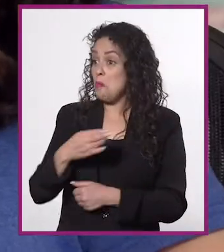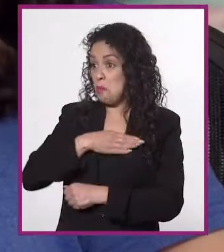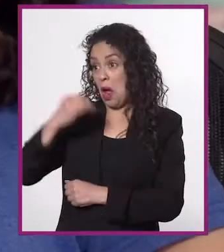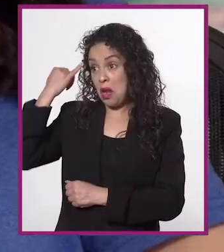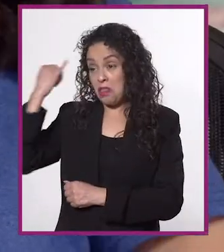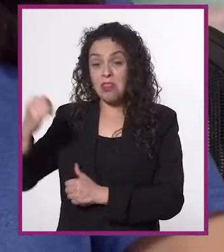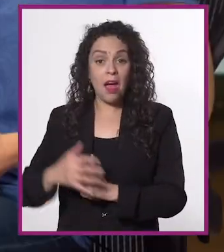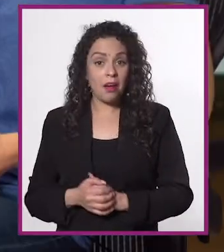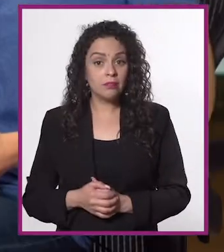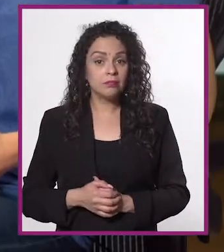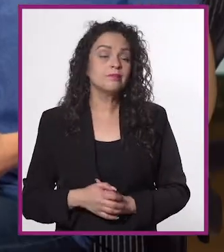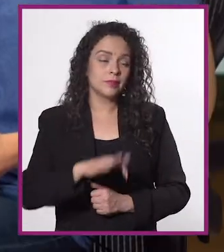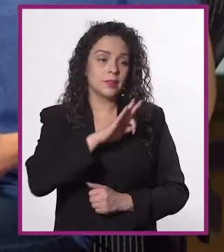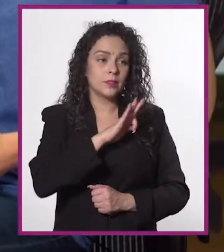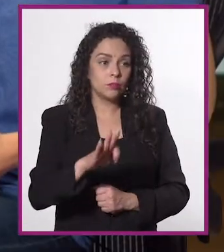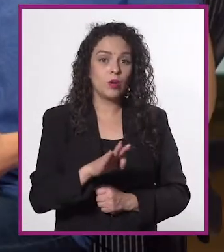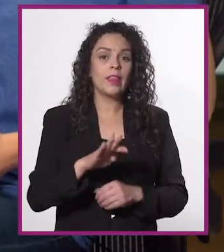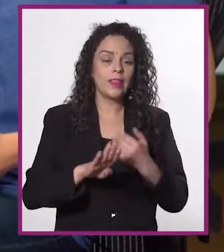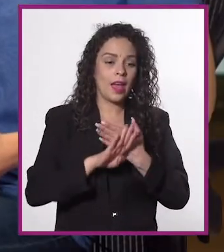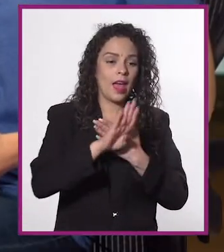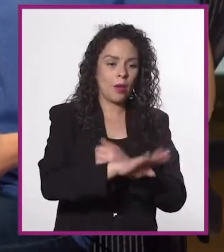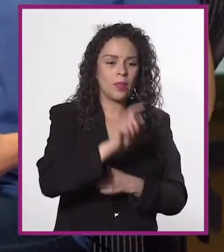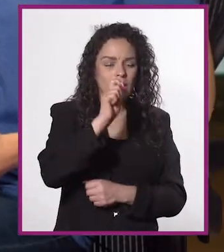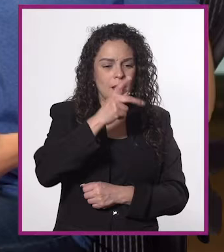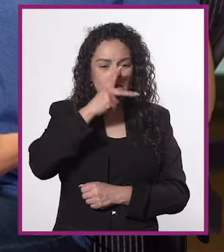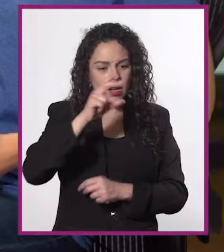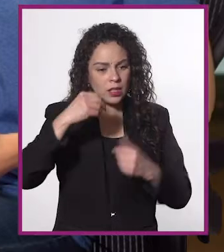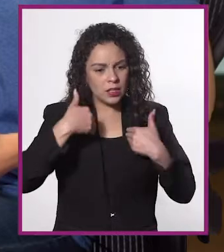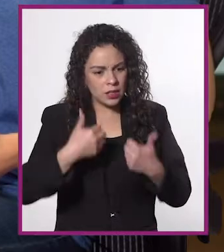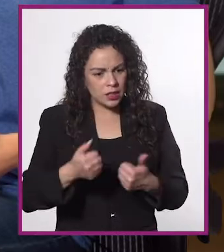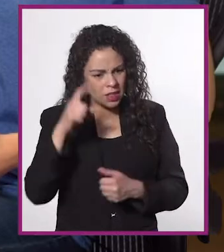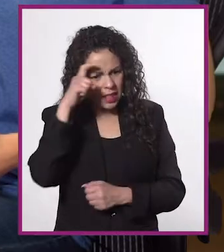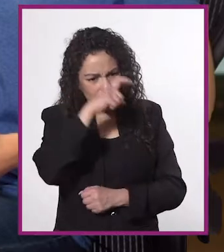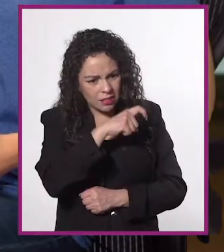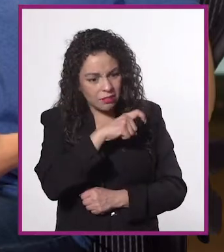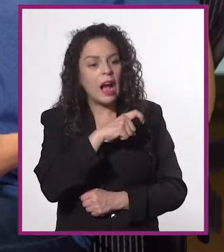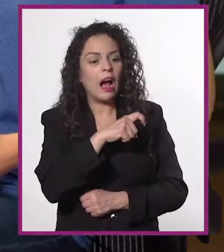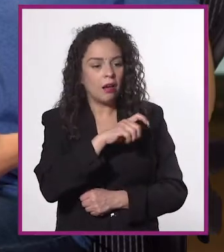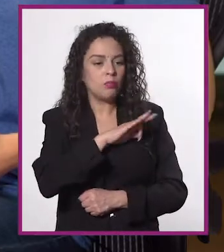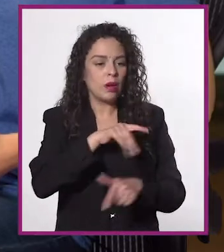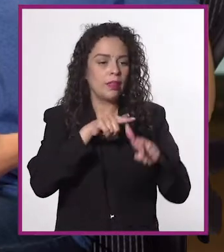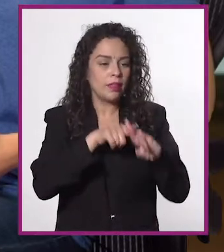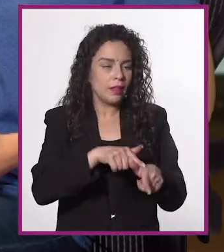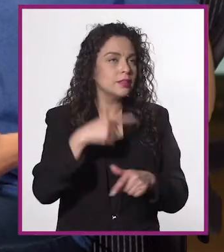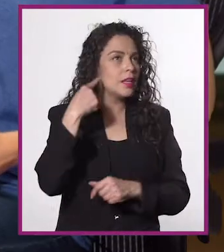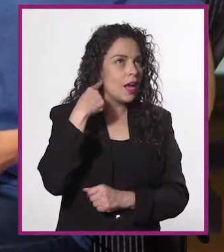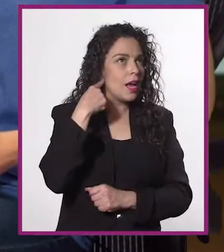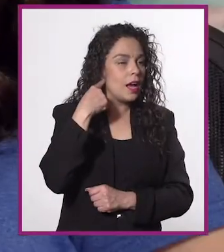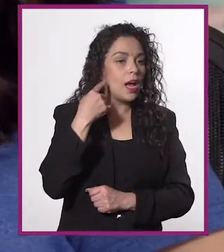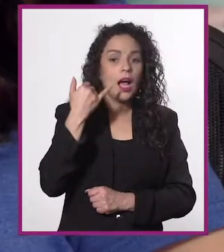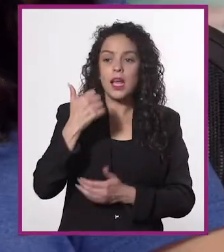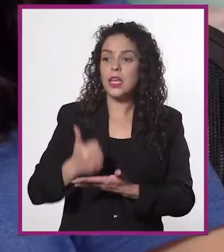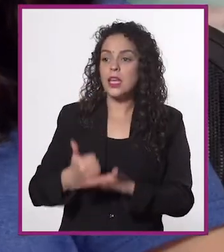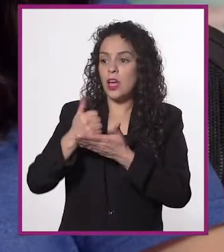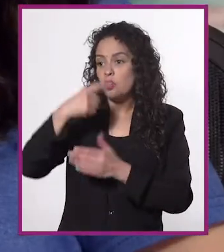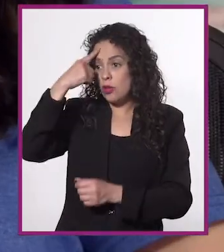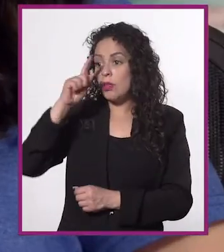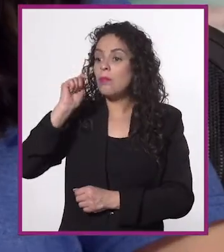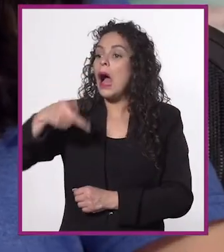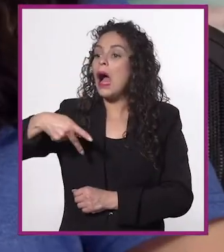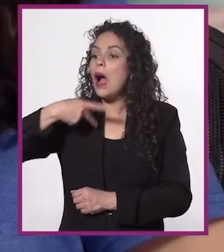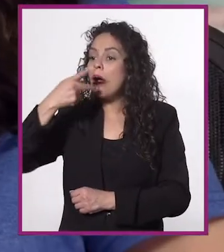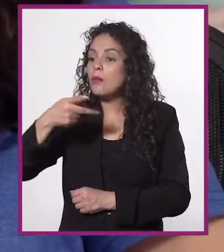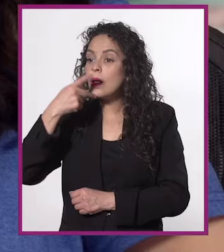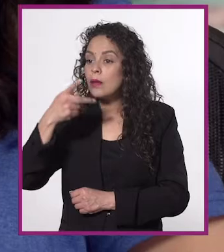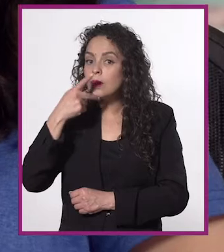mira, es buena idea. Puedes evitar atorarte con palabras o partes más complejas. También puede ser un